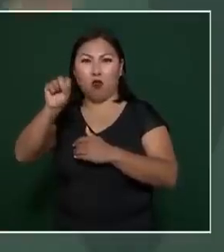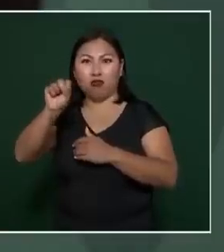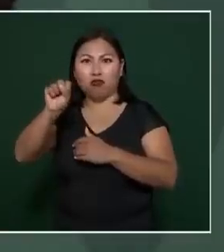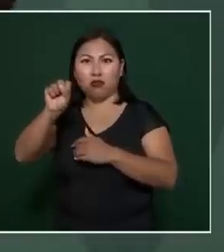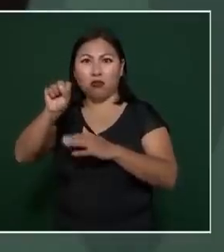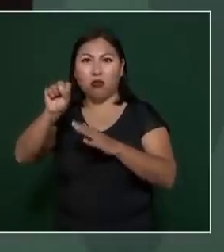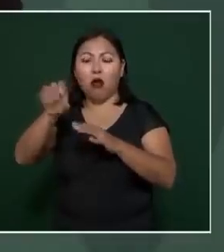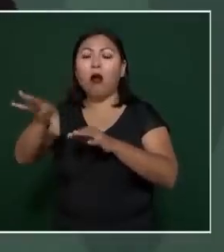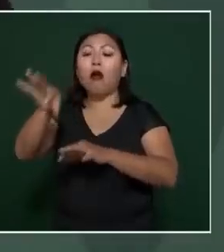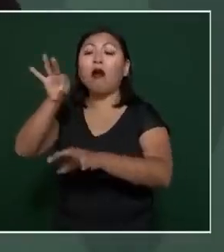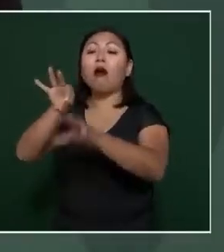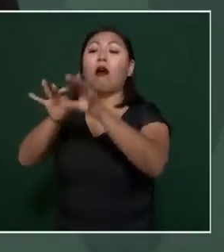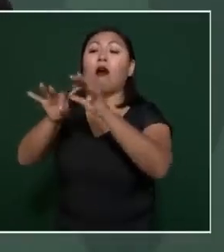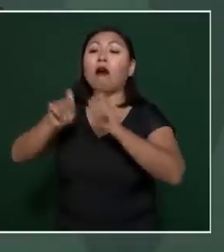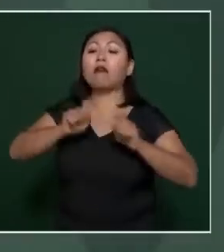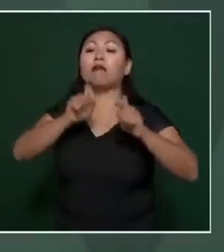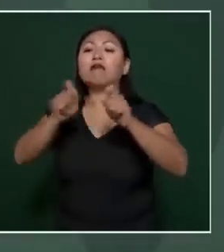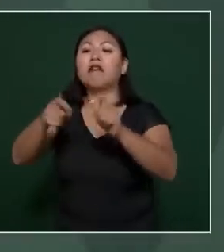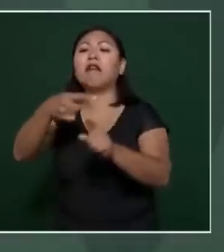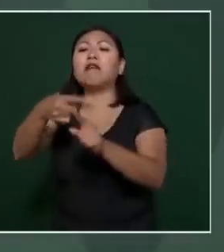Deben haber